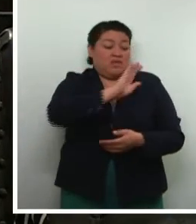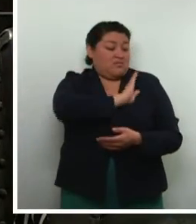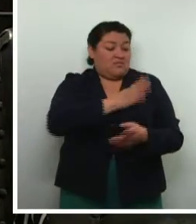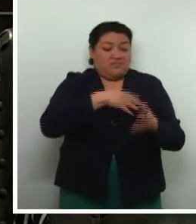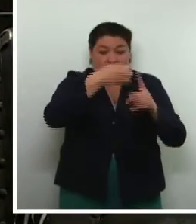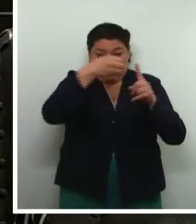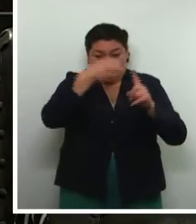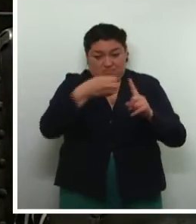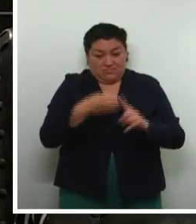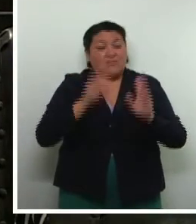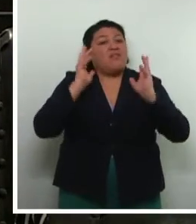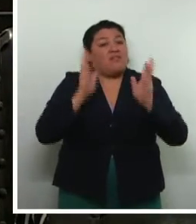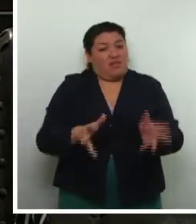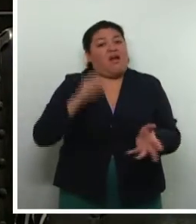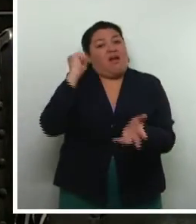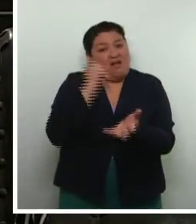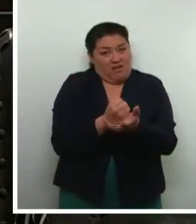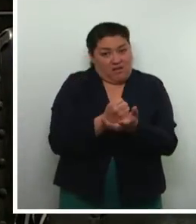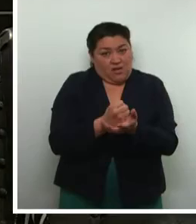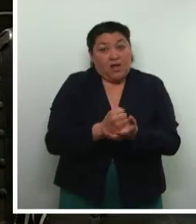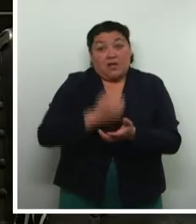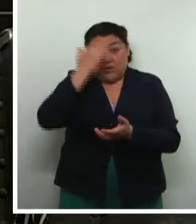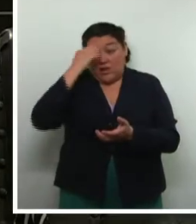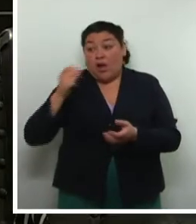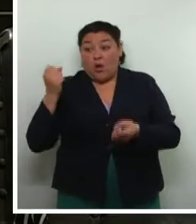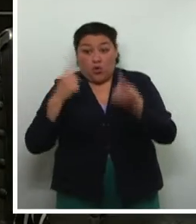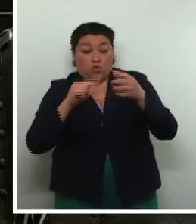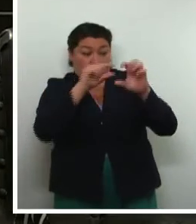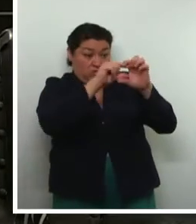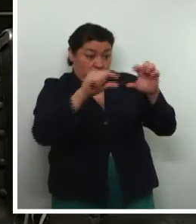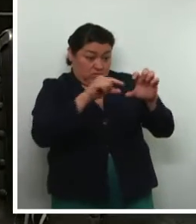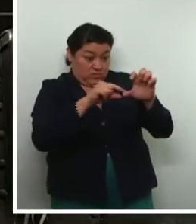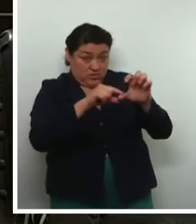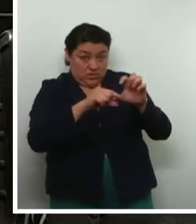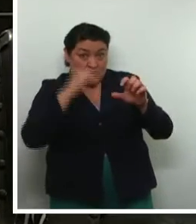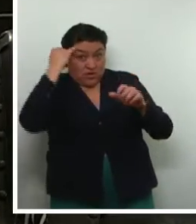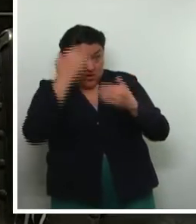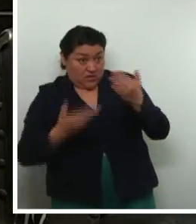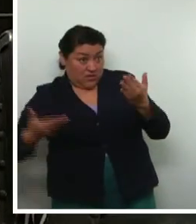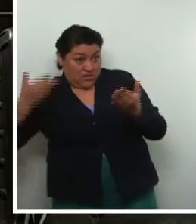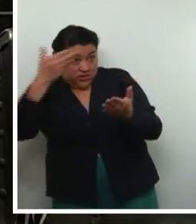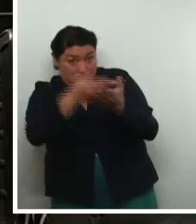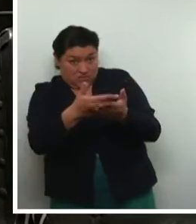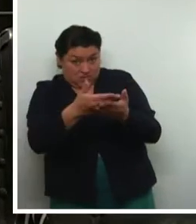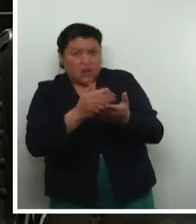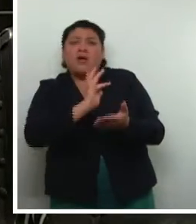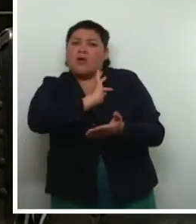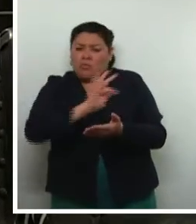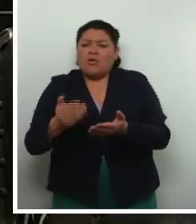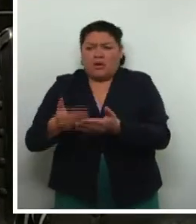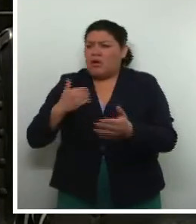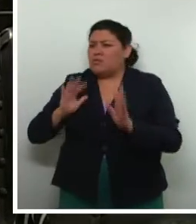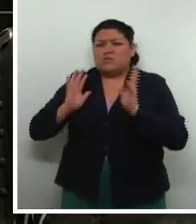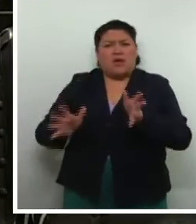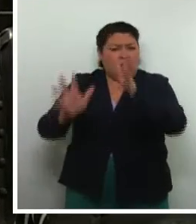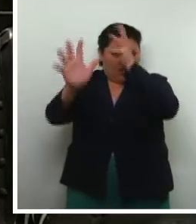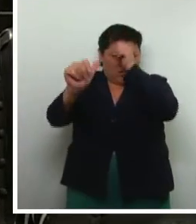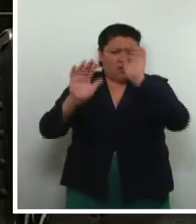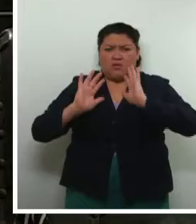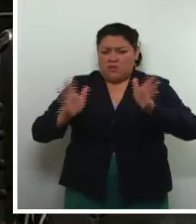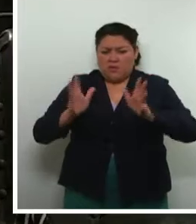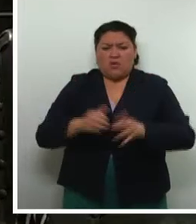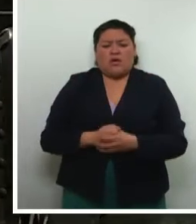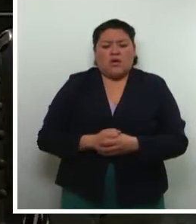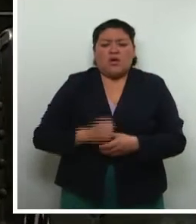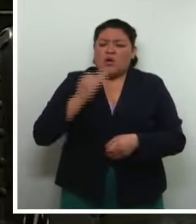efecto, se hicieron reservas a la modificación, pero eso es lo que estaba acordado.